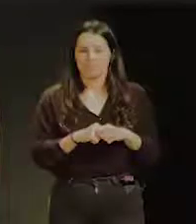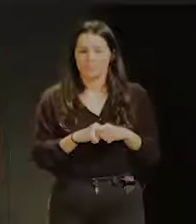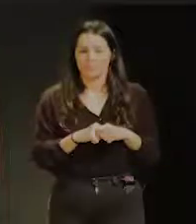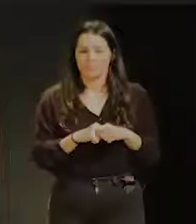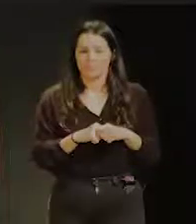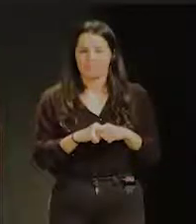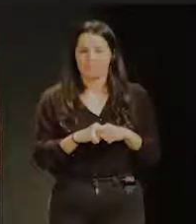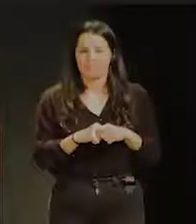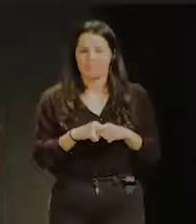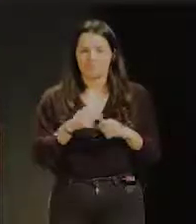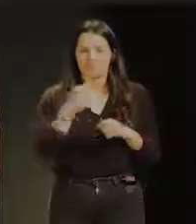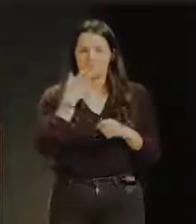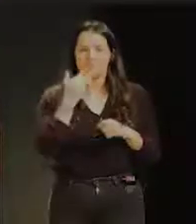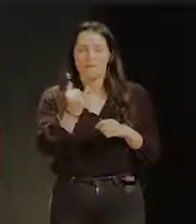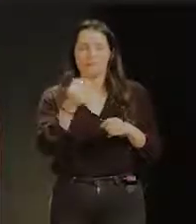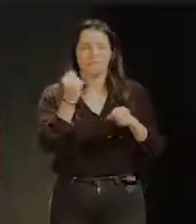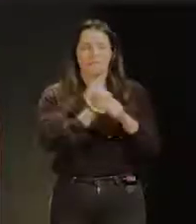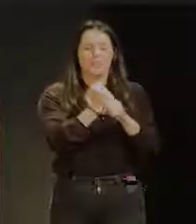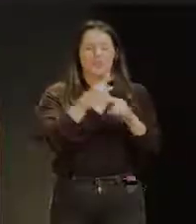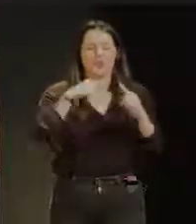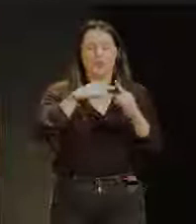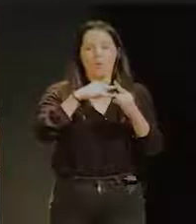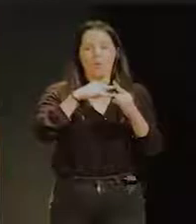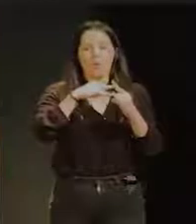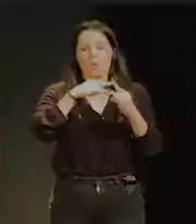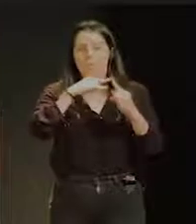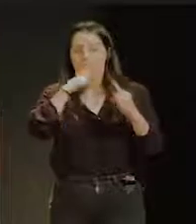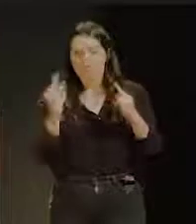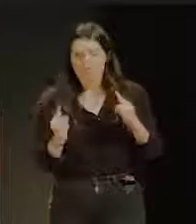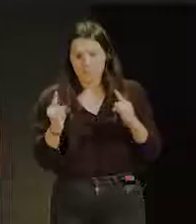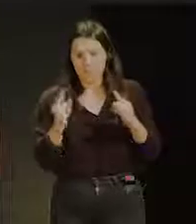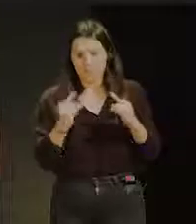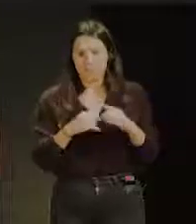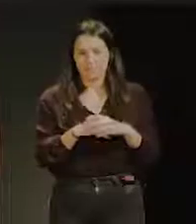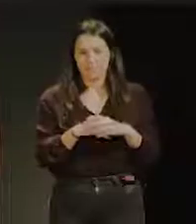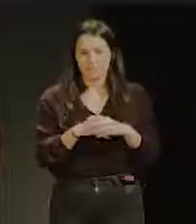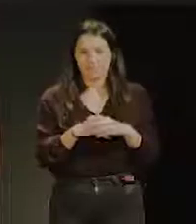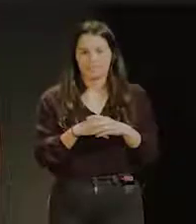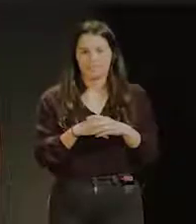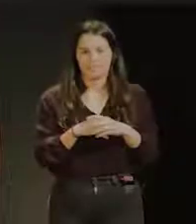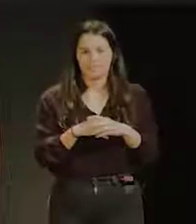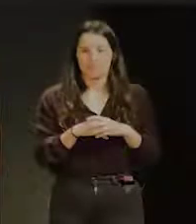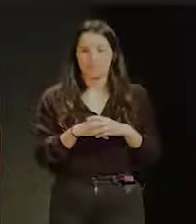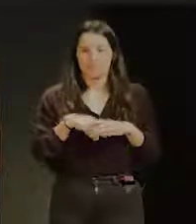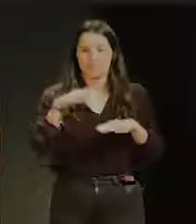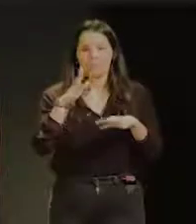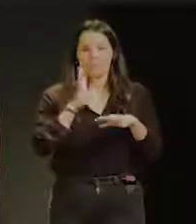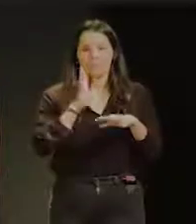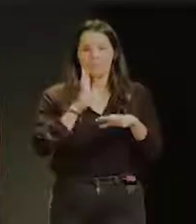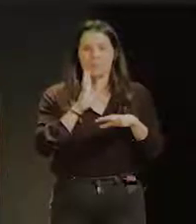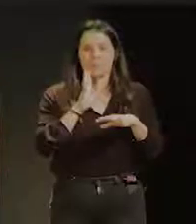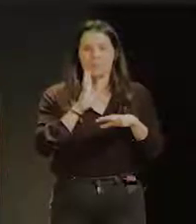¿Y hay algún trabajo puente entre los eventos o los lugares de exhibición